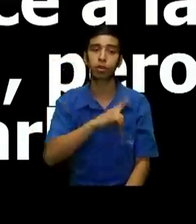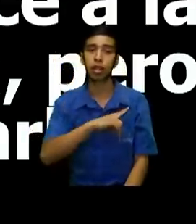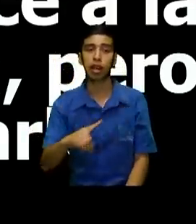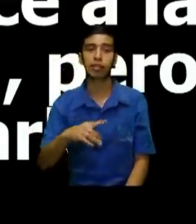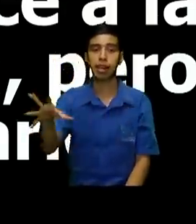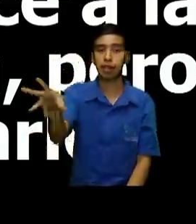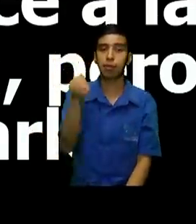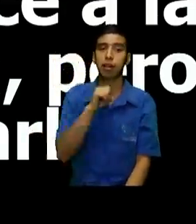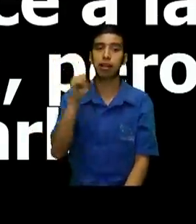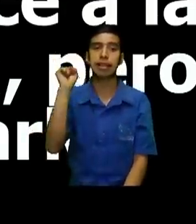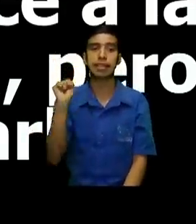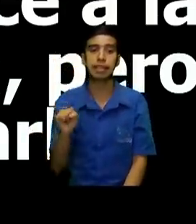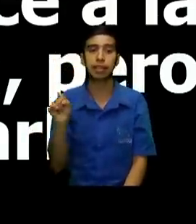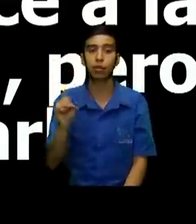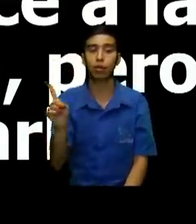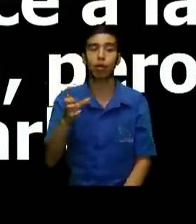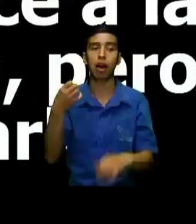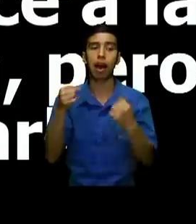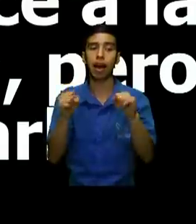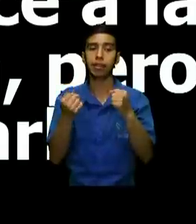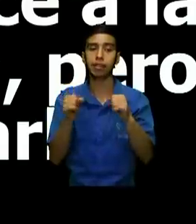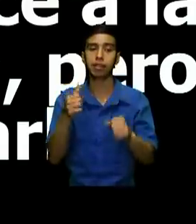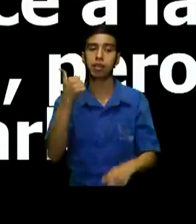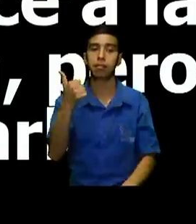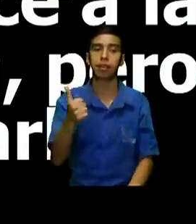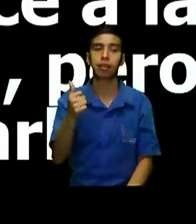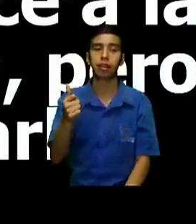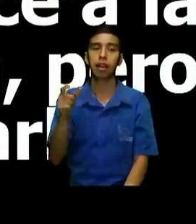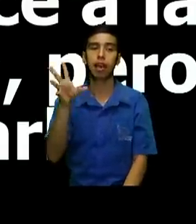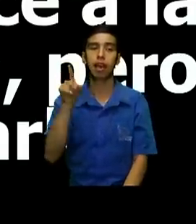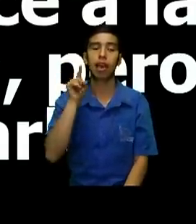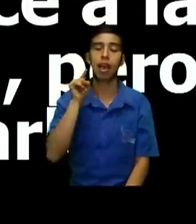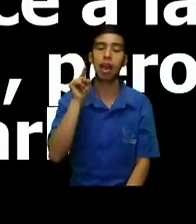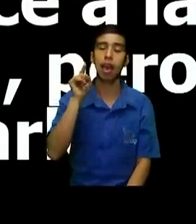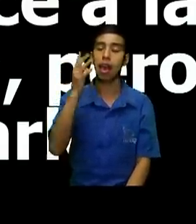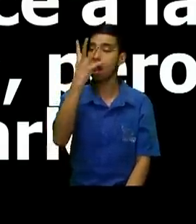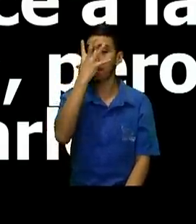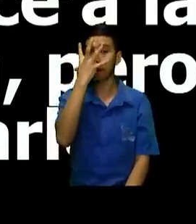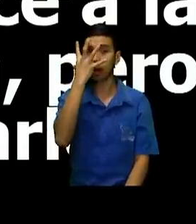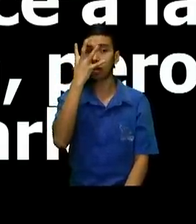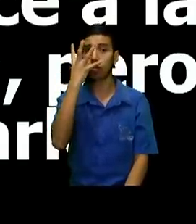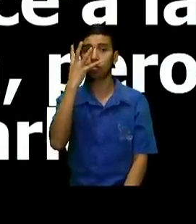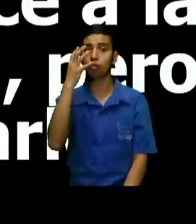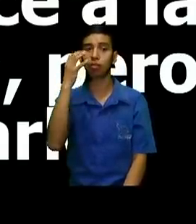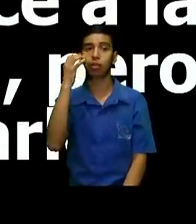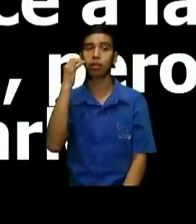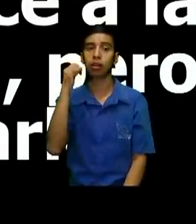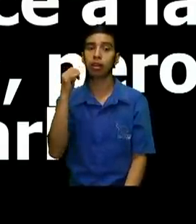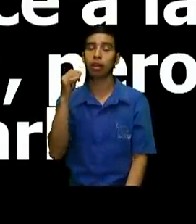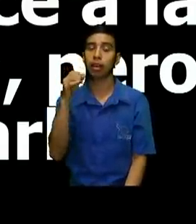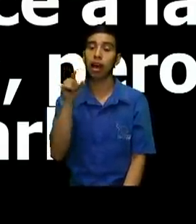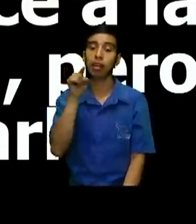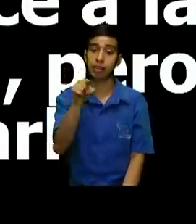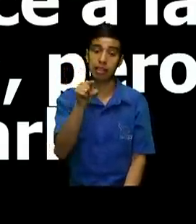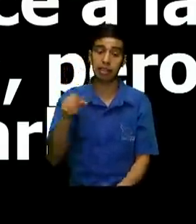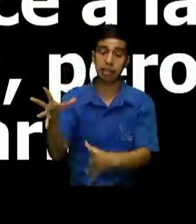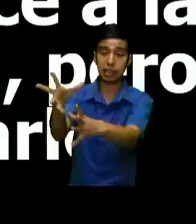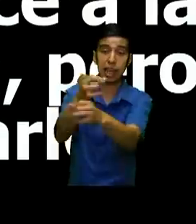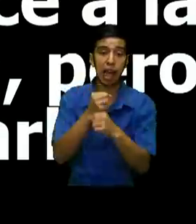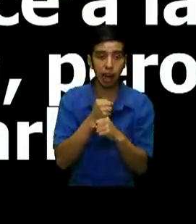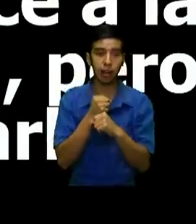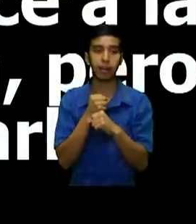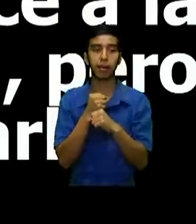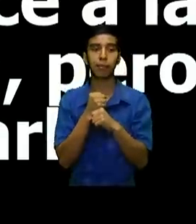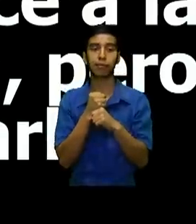pecado yace a la puerta y te codicia, pero tú debes dominarlo. Entonces,